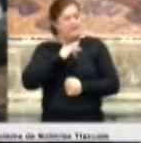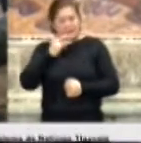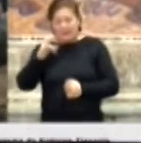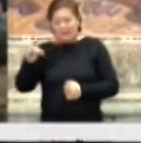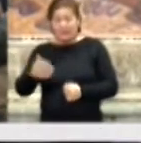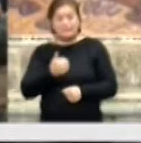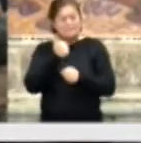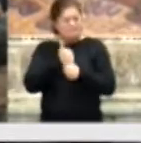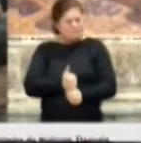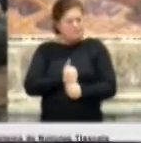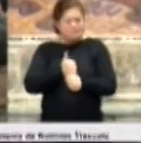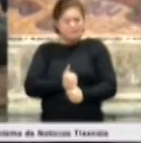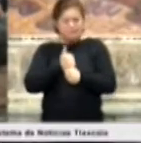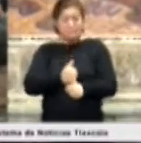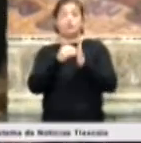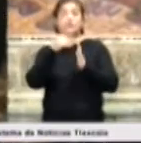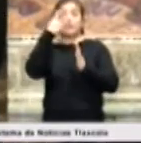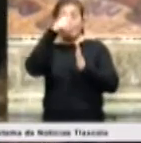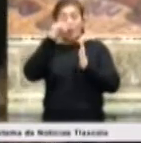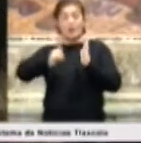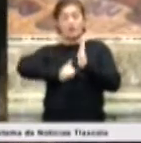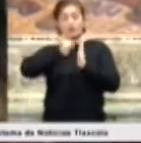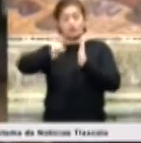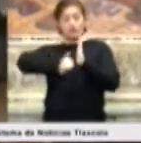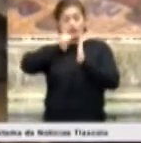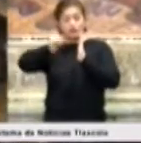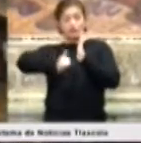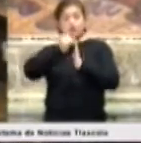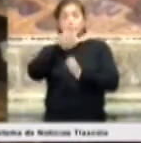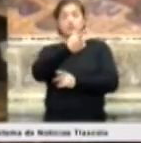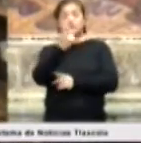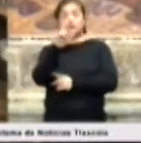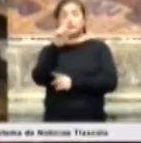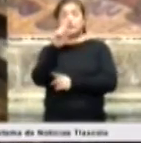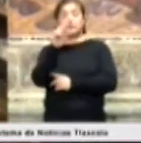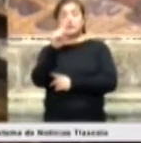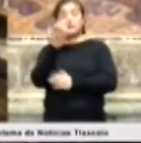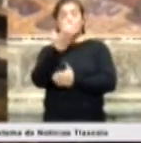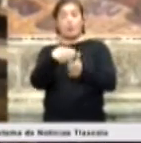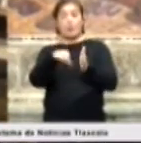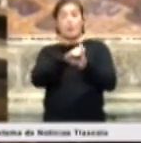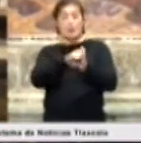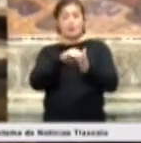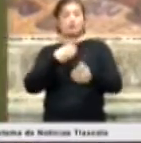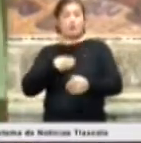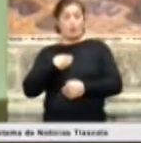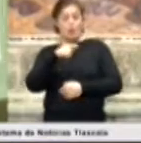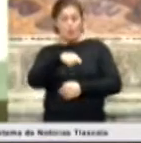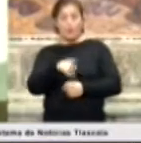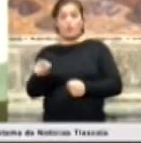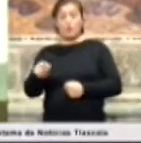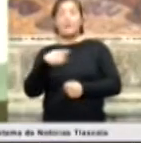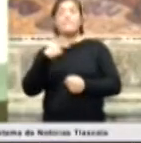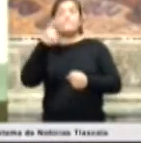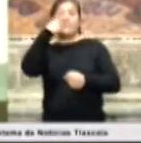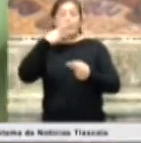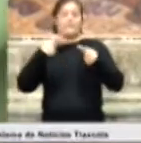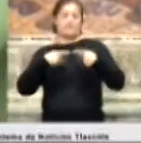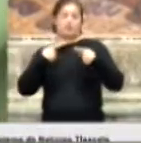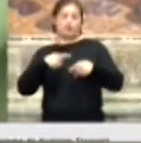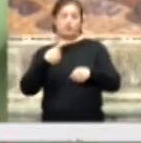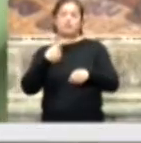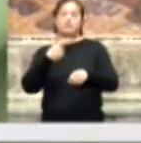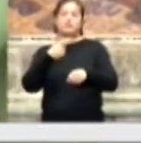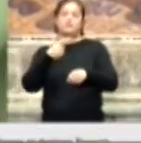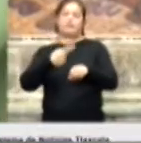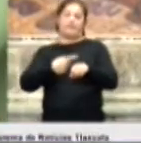distribuidos en hospitales y centros de salud. Posteriormente, al presentar el tema de bienestar social, Lorena Cuellar Cisneros puntualizó que a través de